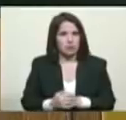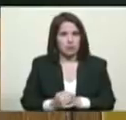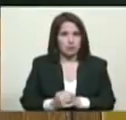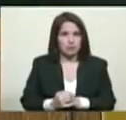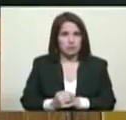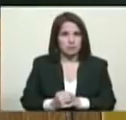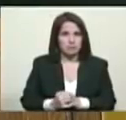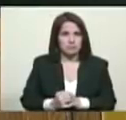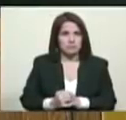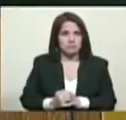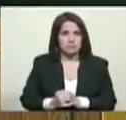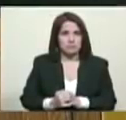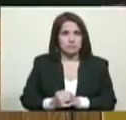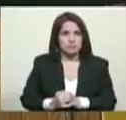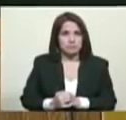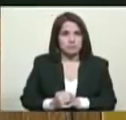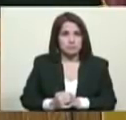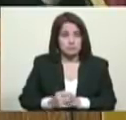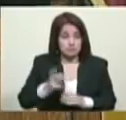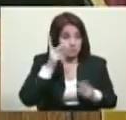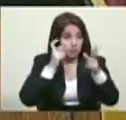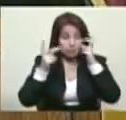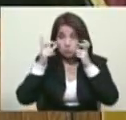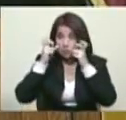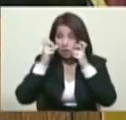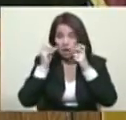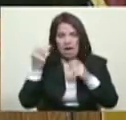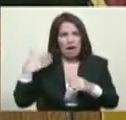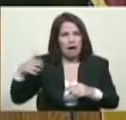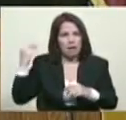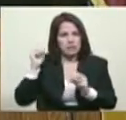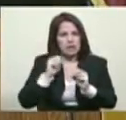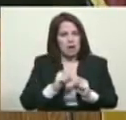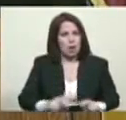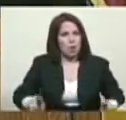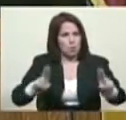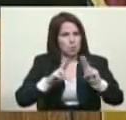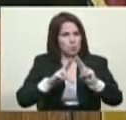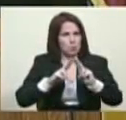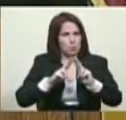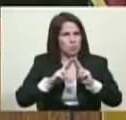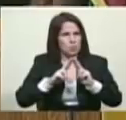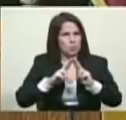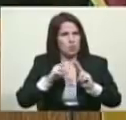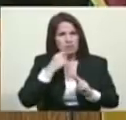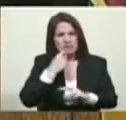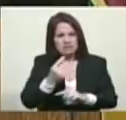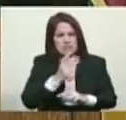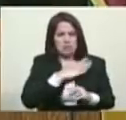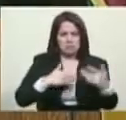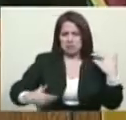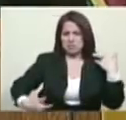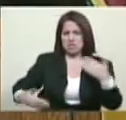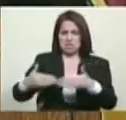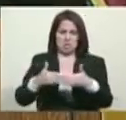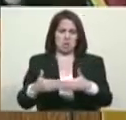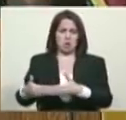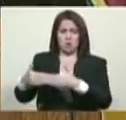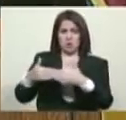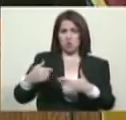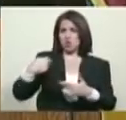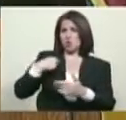saben, escuché en las Naciones Unidas, algunos presidentes o expresidentes de Estados Unidos, primero abanderar la